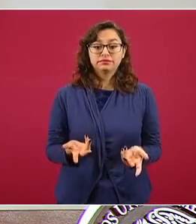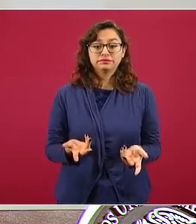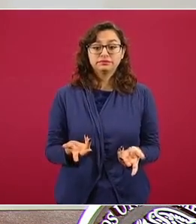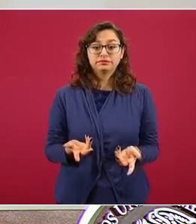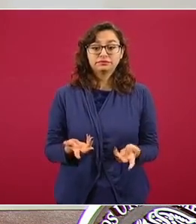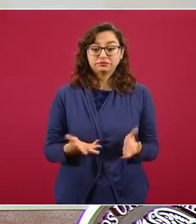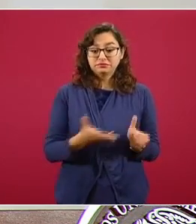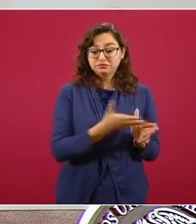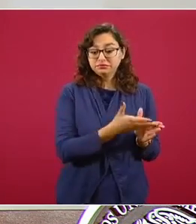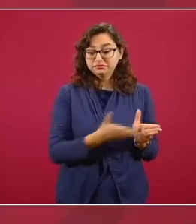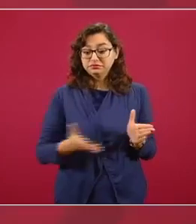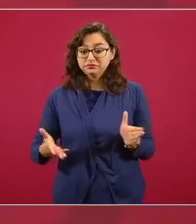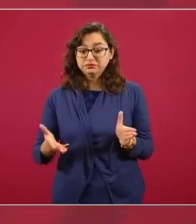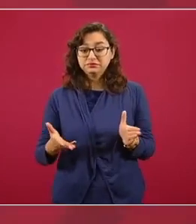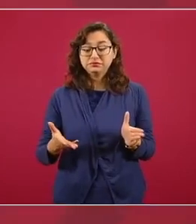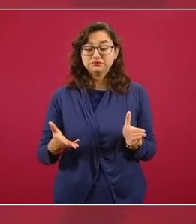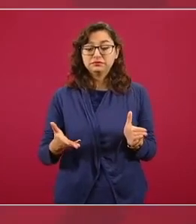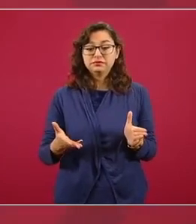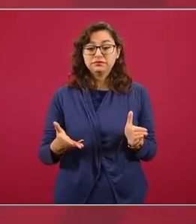ya